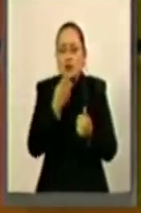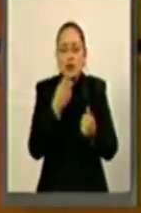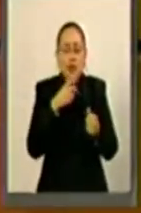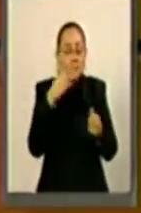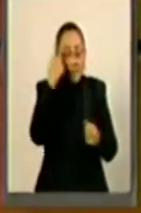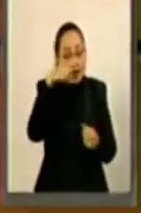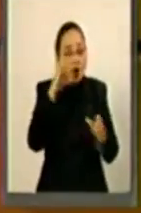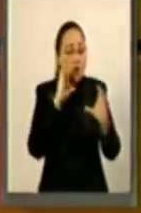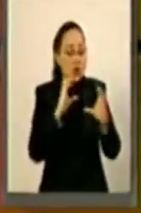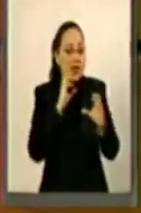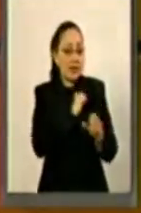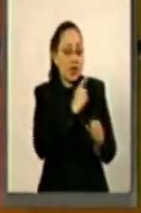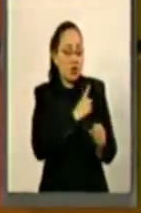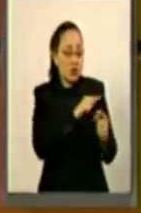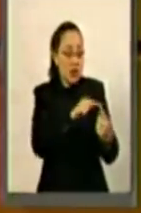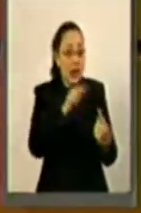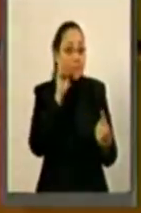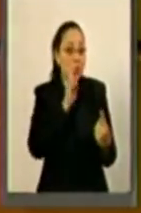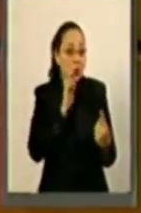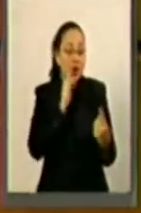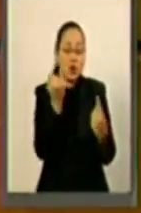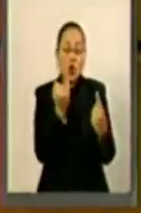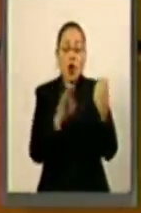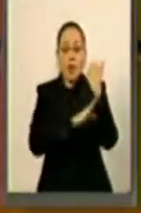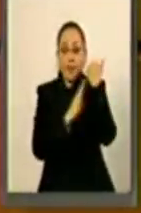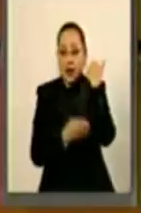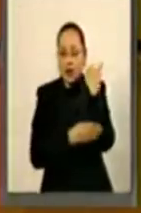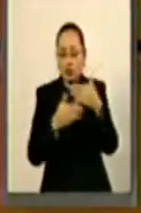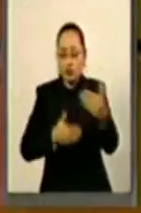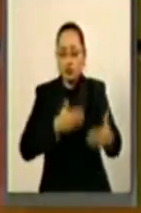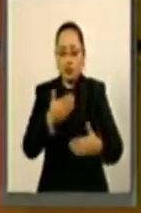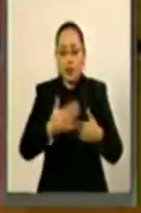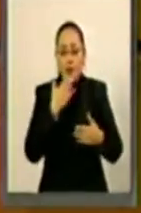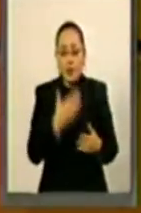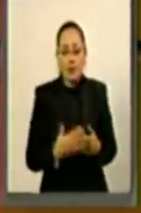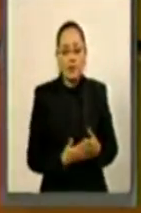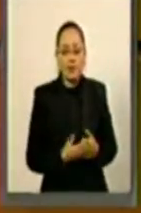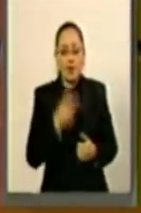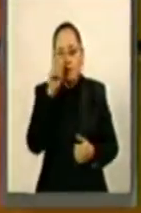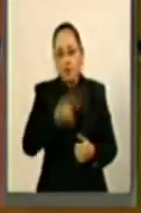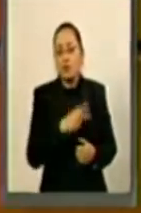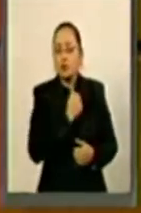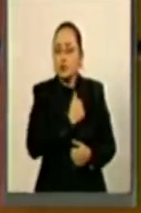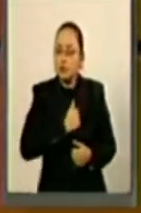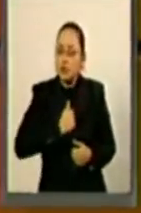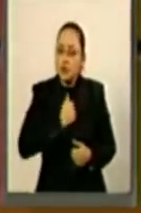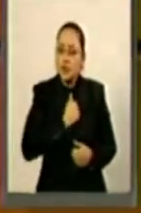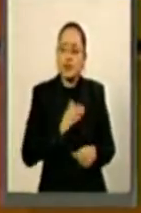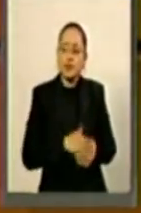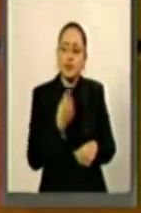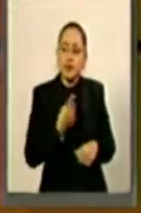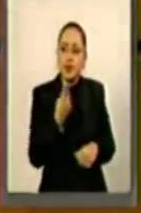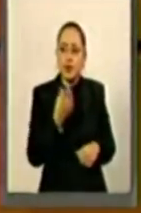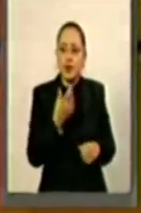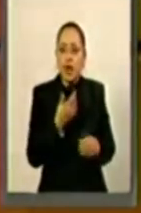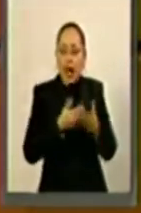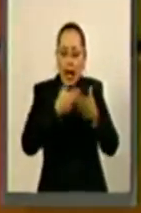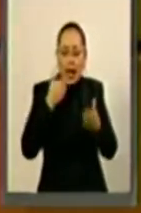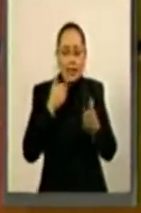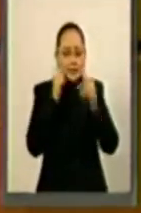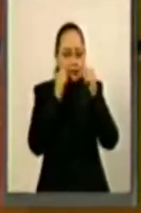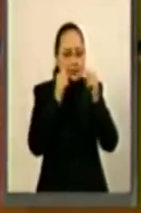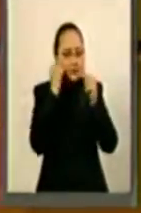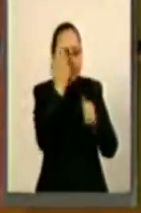bebé. Por sí mismo, esto es lamentable porque, dado que mediante una atención adecuada